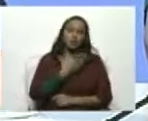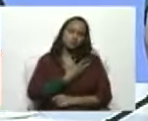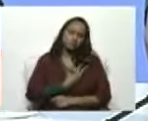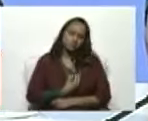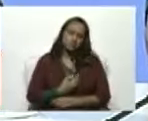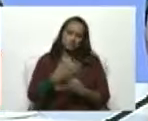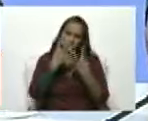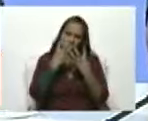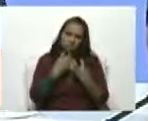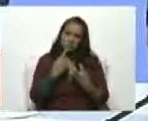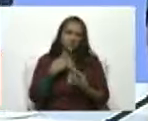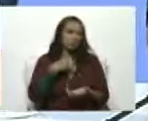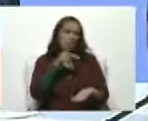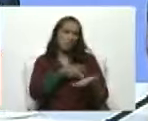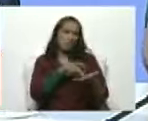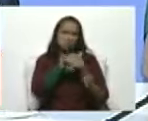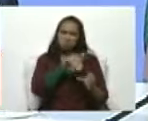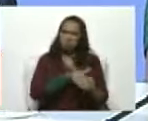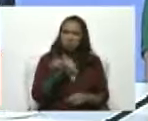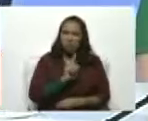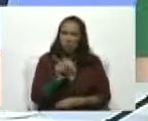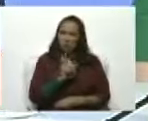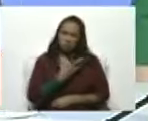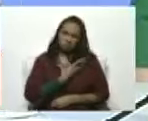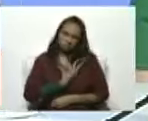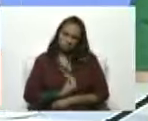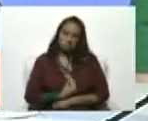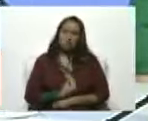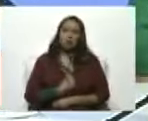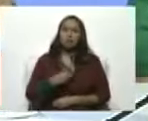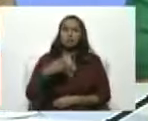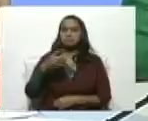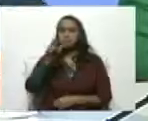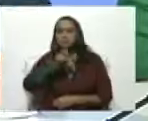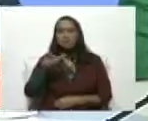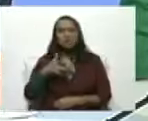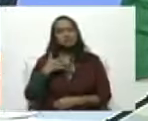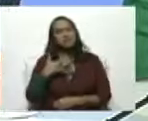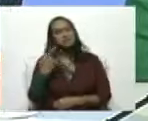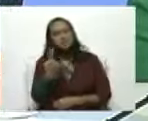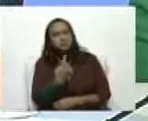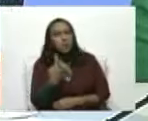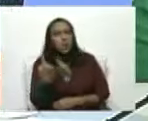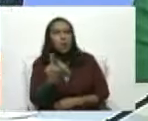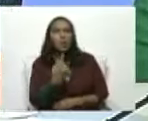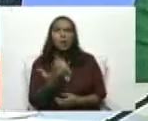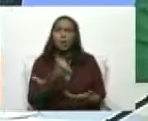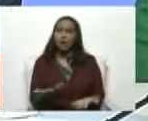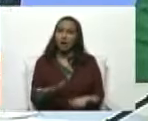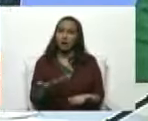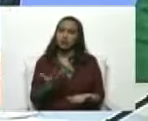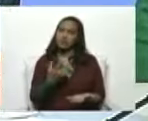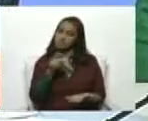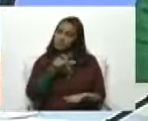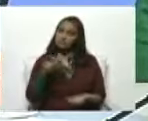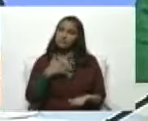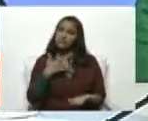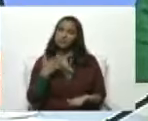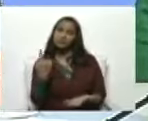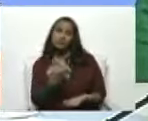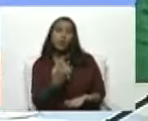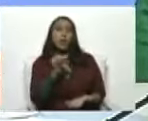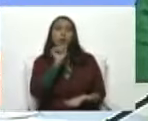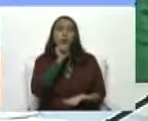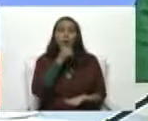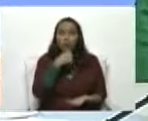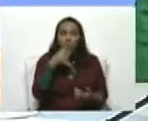voy a participar, hay gente que se siente abandonada, hay gente que se siente sola. O solo los abuelos,